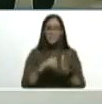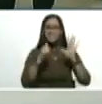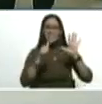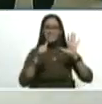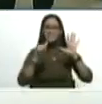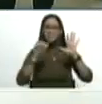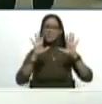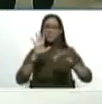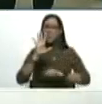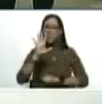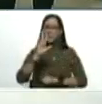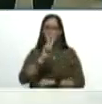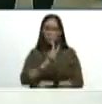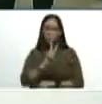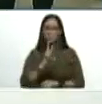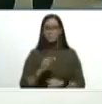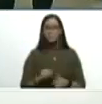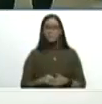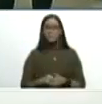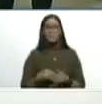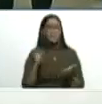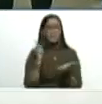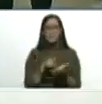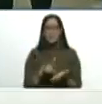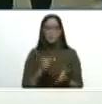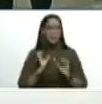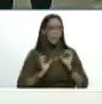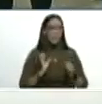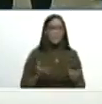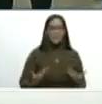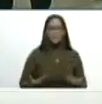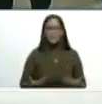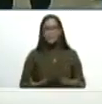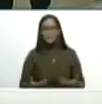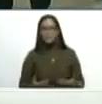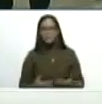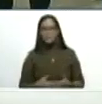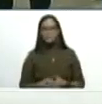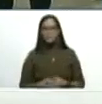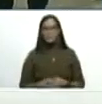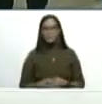12.652. El que te llega con una emergencia, pues.